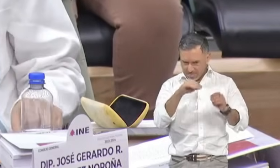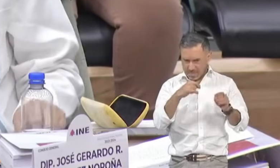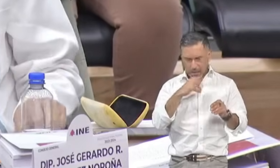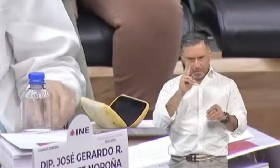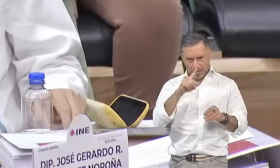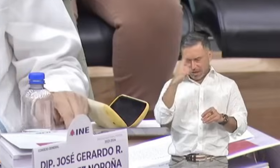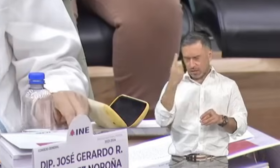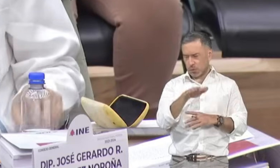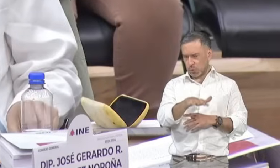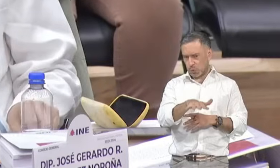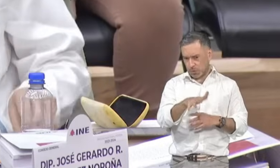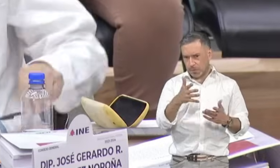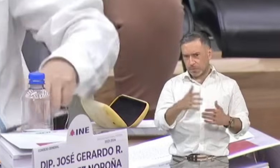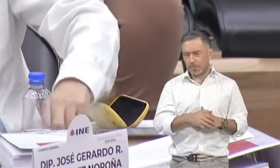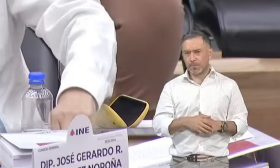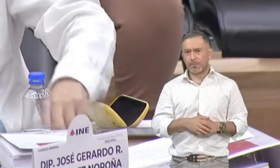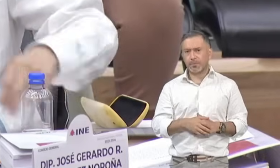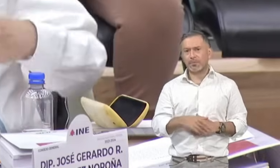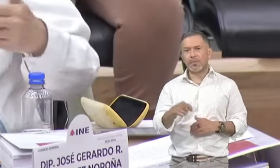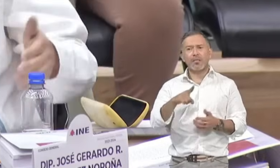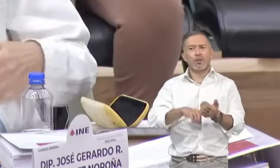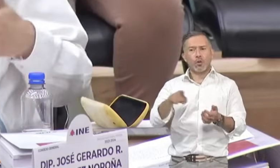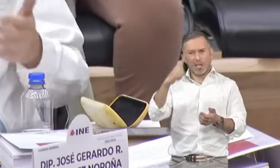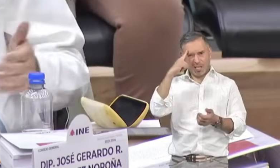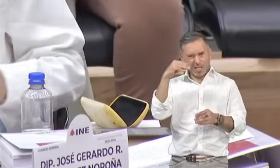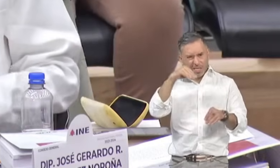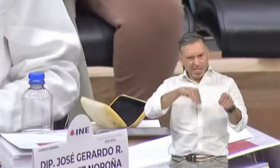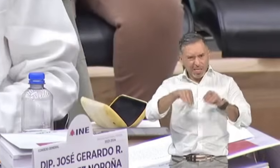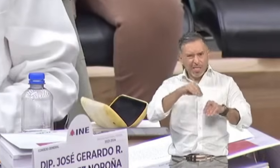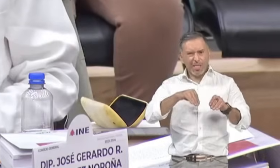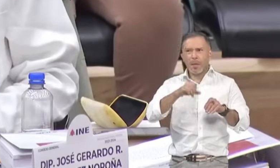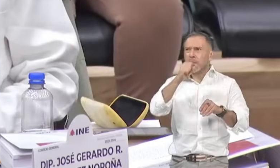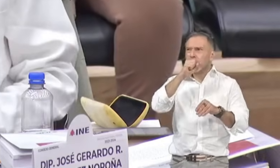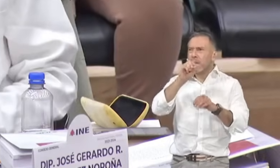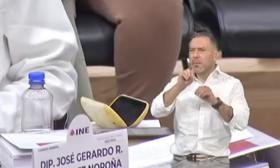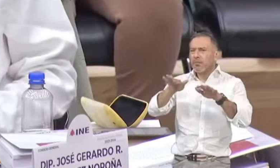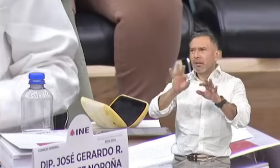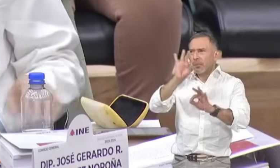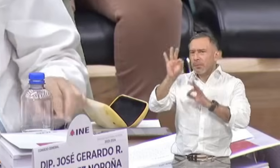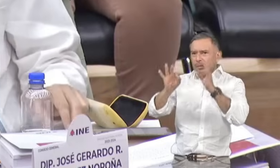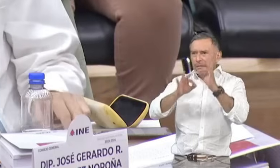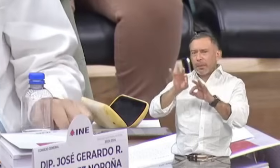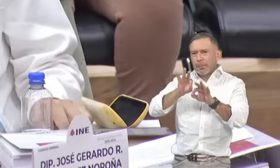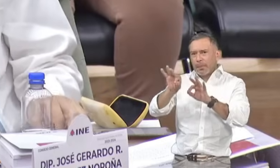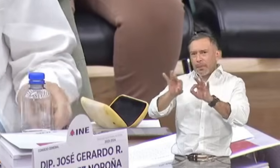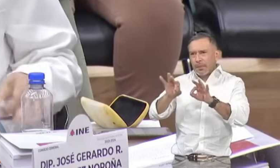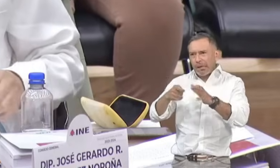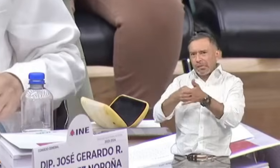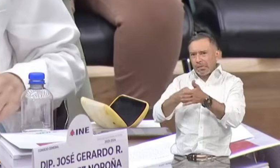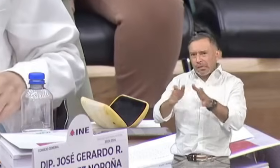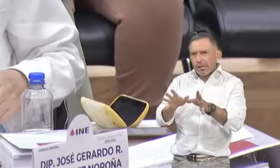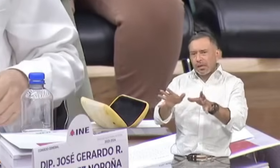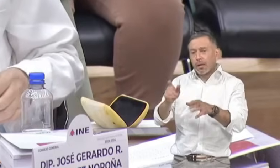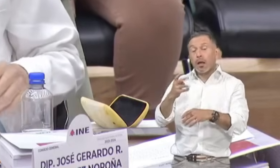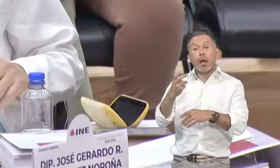y se utilizó pues de manera torcida como propaganda con una serie de cosas de esa naturaleza. Yo sostendría